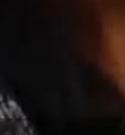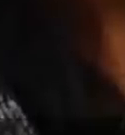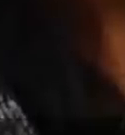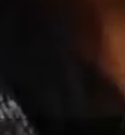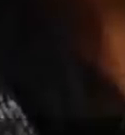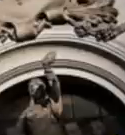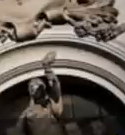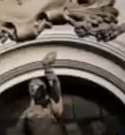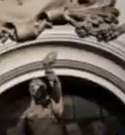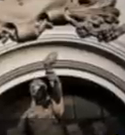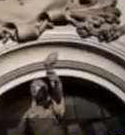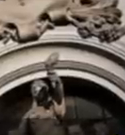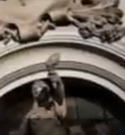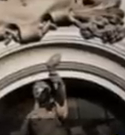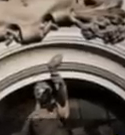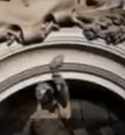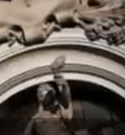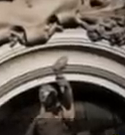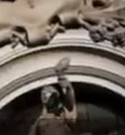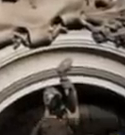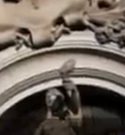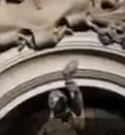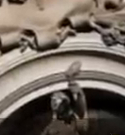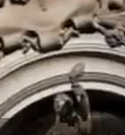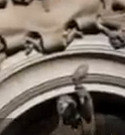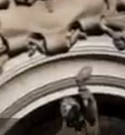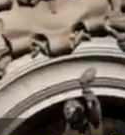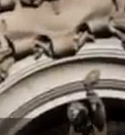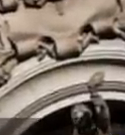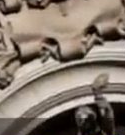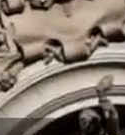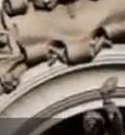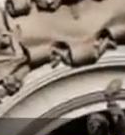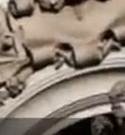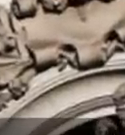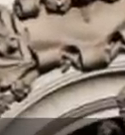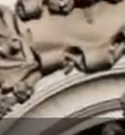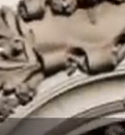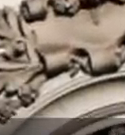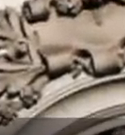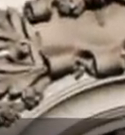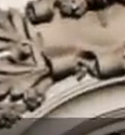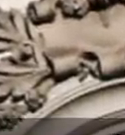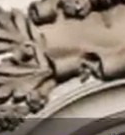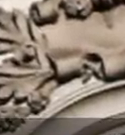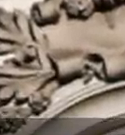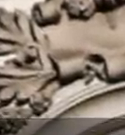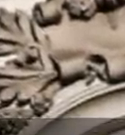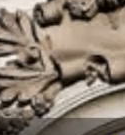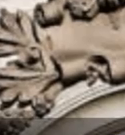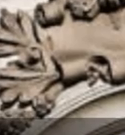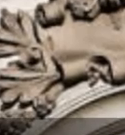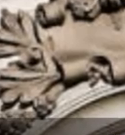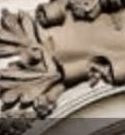buen nombre, sino que ha sacado cara por el derecho que todo joven en el Perú debería tener al trabajo.